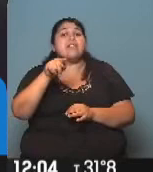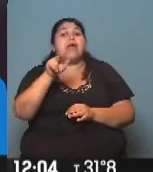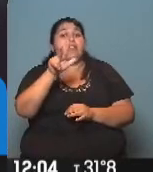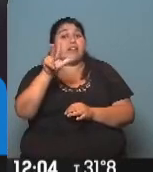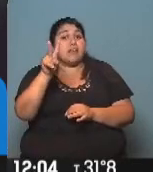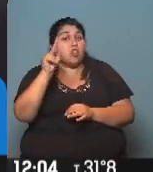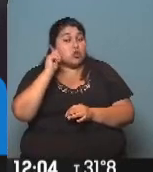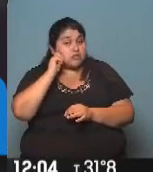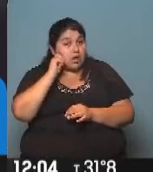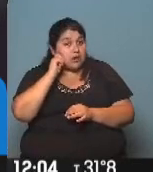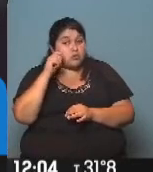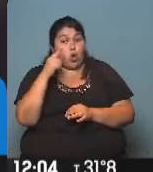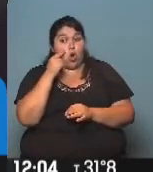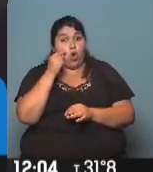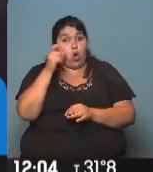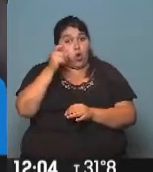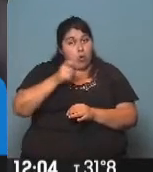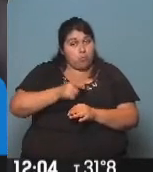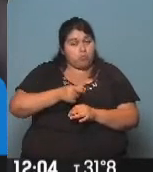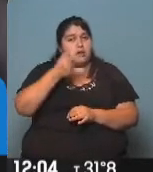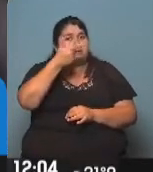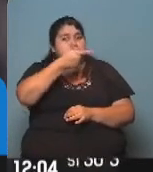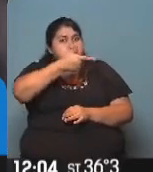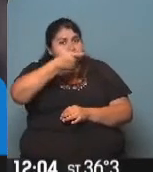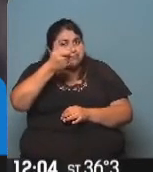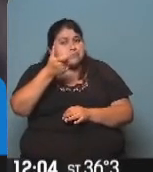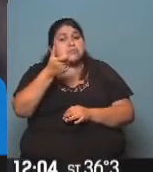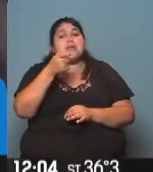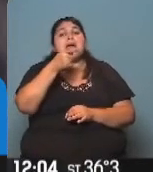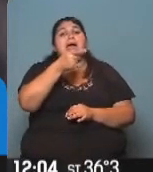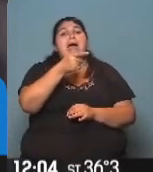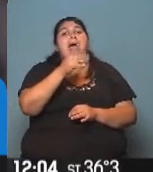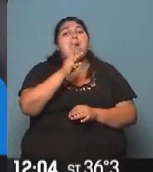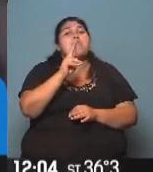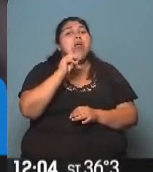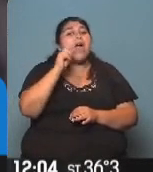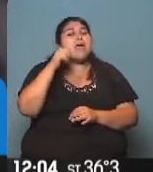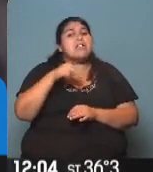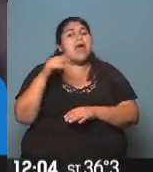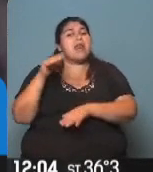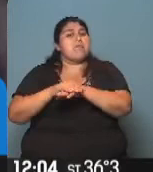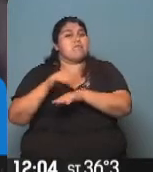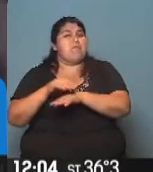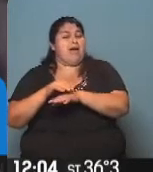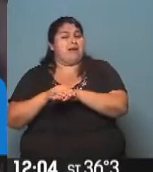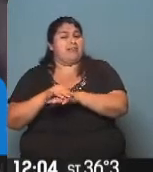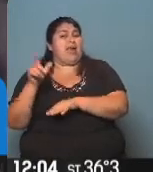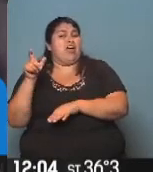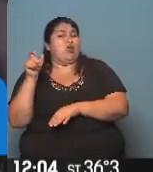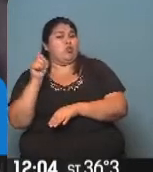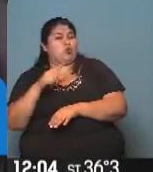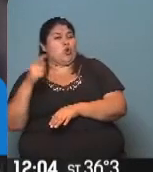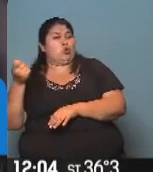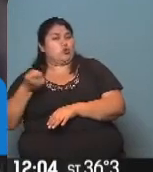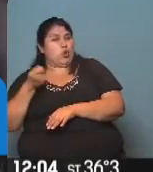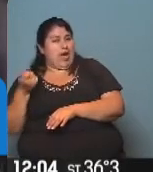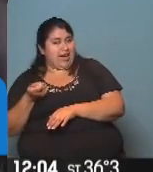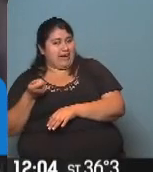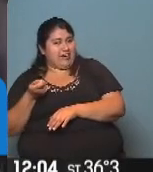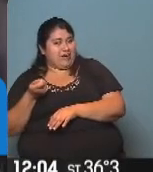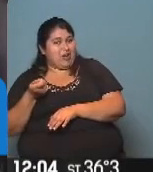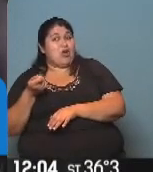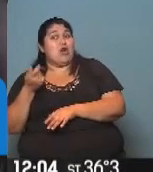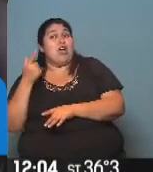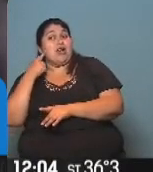que el sicario le disparó a bryant por encargo de su suegro político con quien trabajaba en un taller mecánico